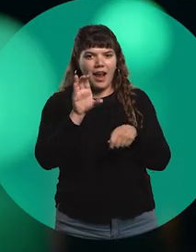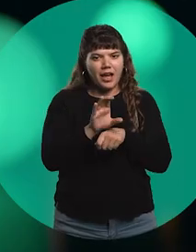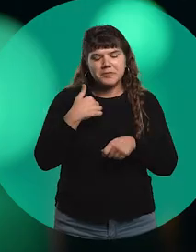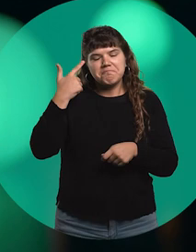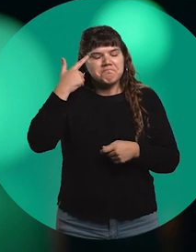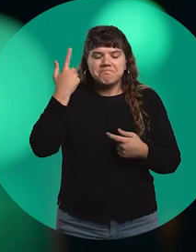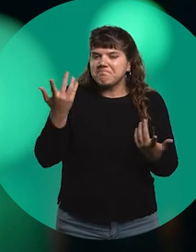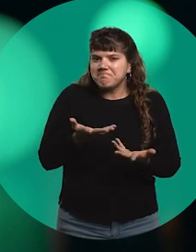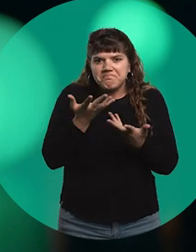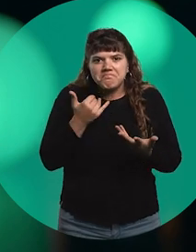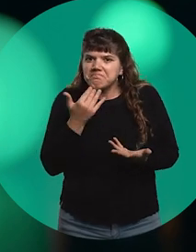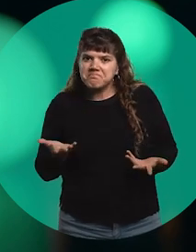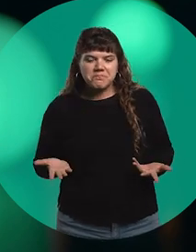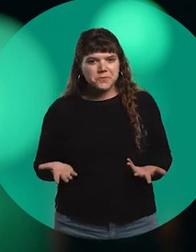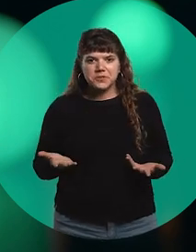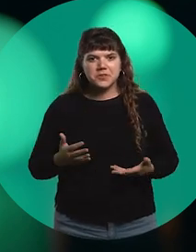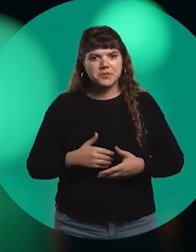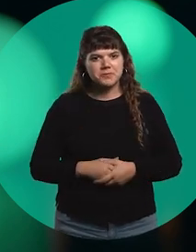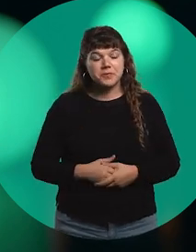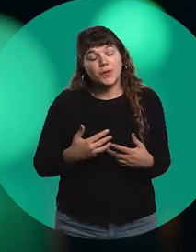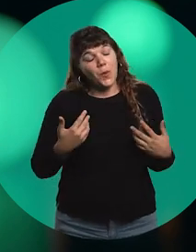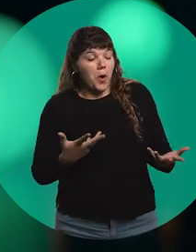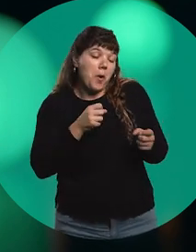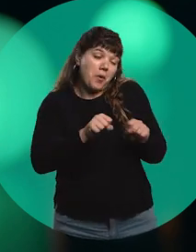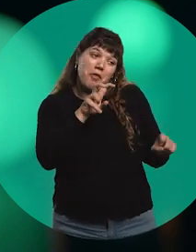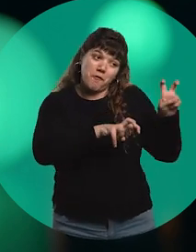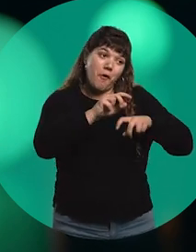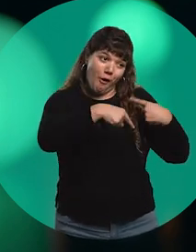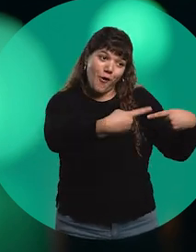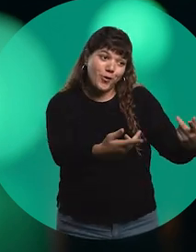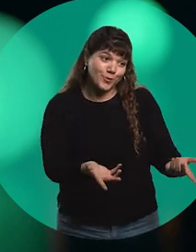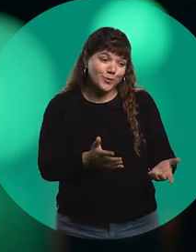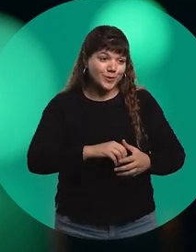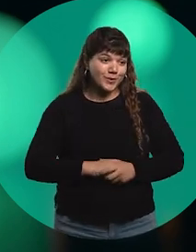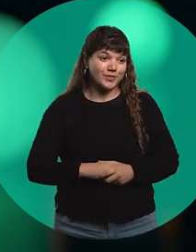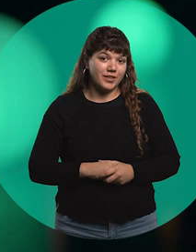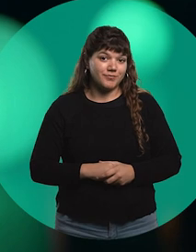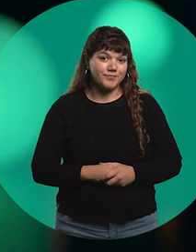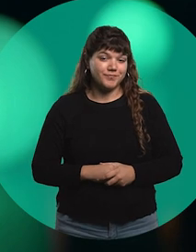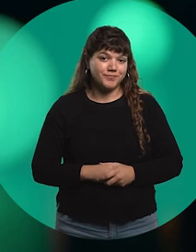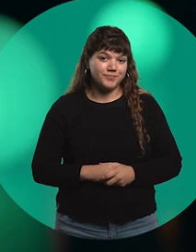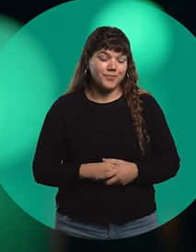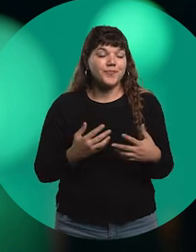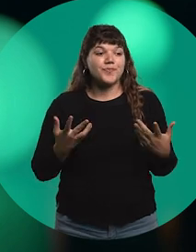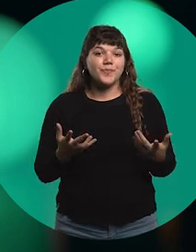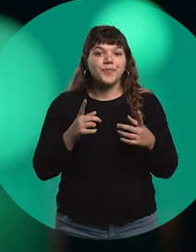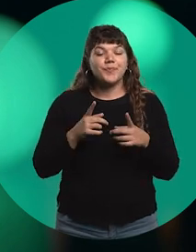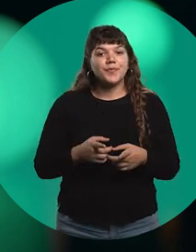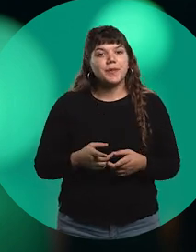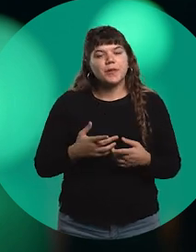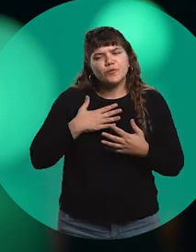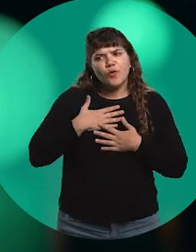Y no lo encontré. Mira, bueno, podés seguirlo buscando, ¿no? Mira, hay una...